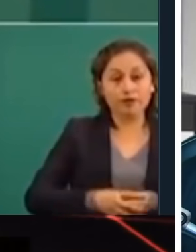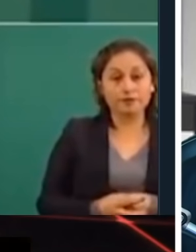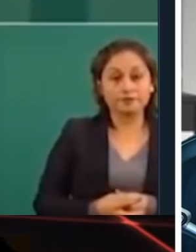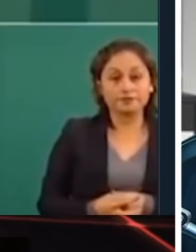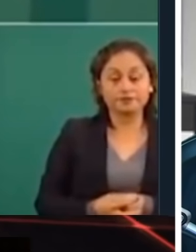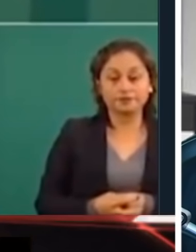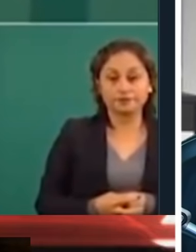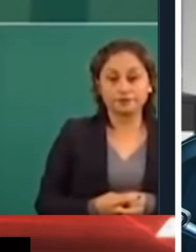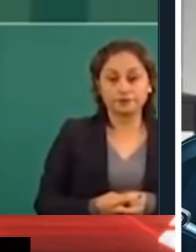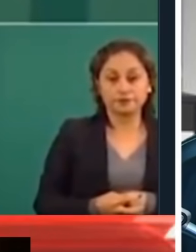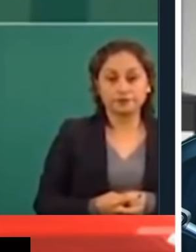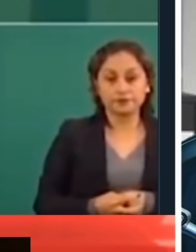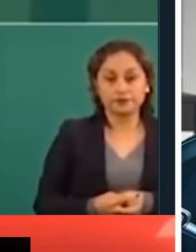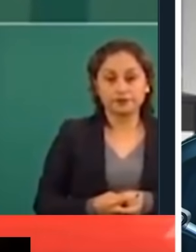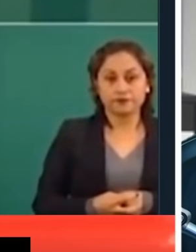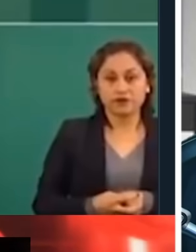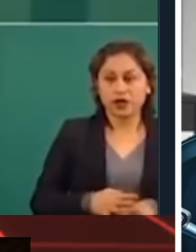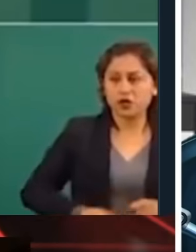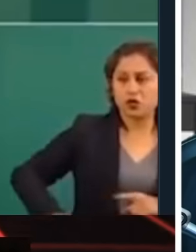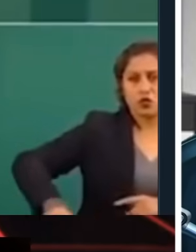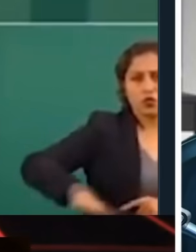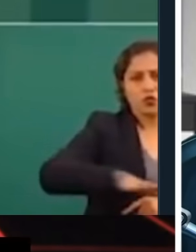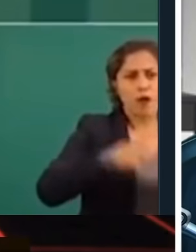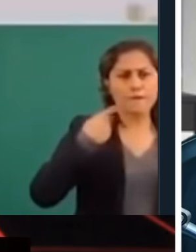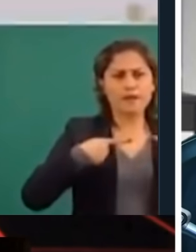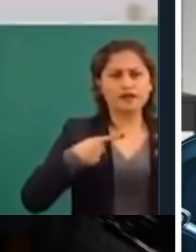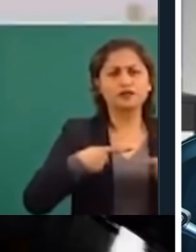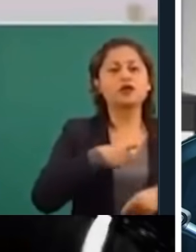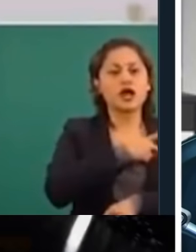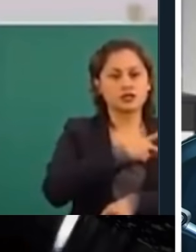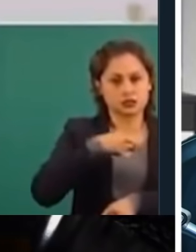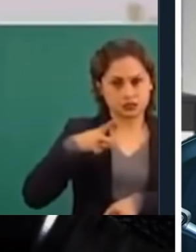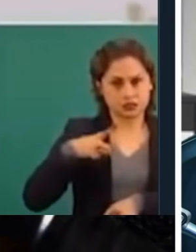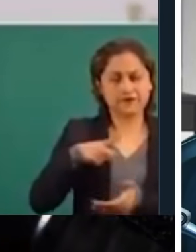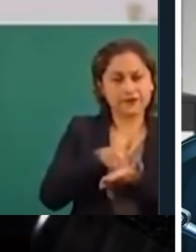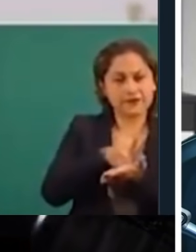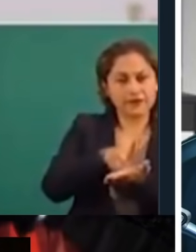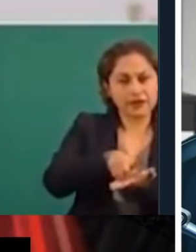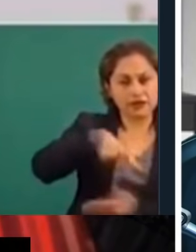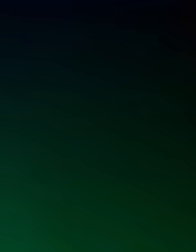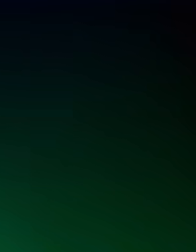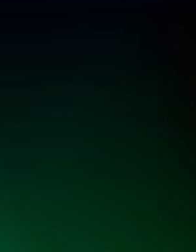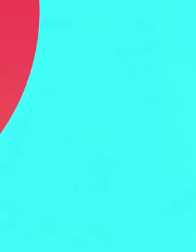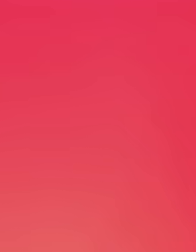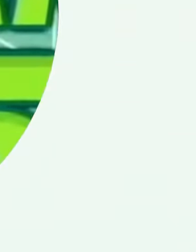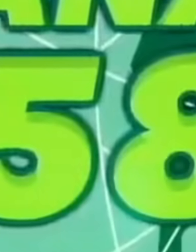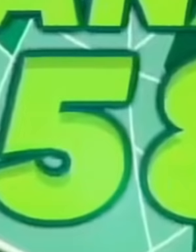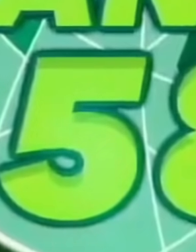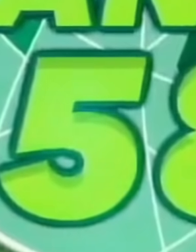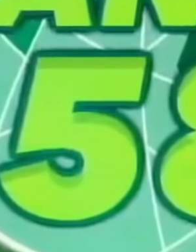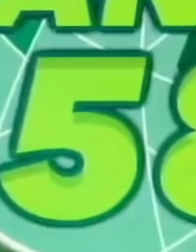el que se informe al pueblo que se garantice el derecho a la información